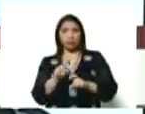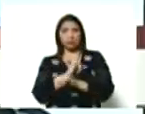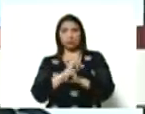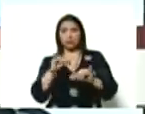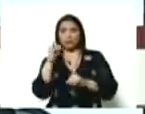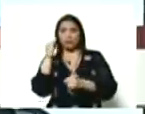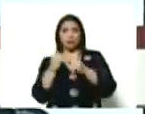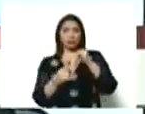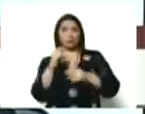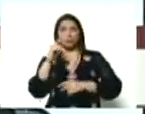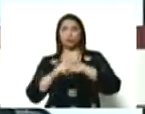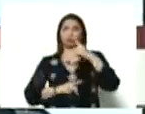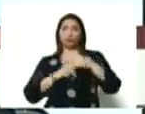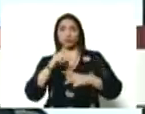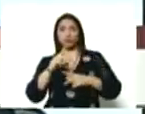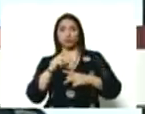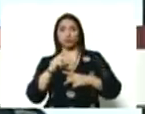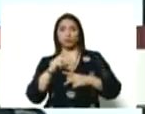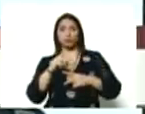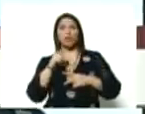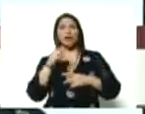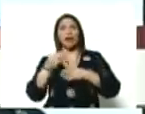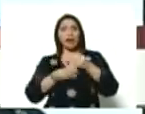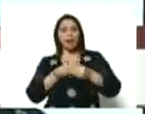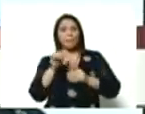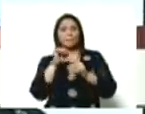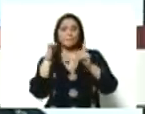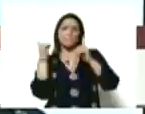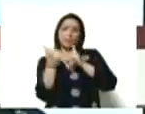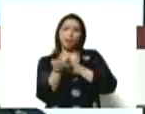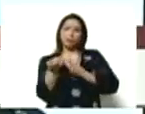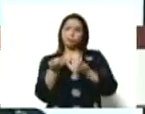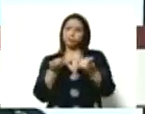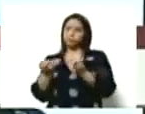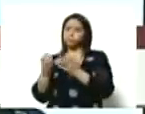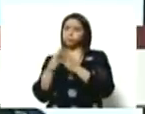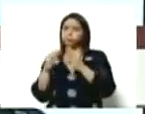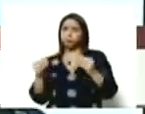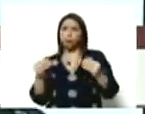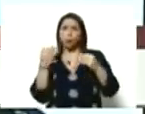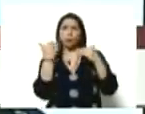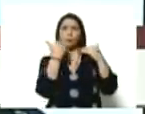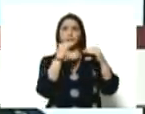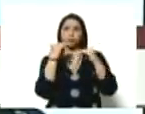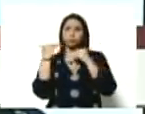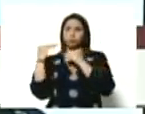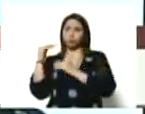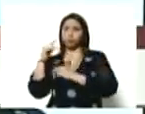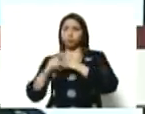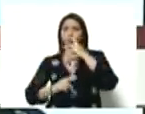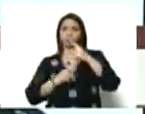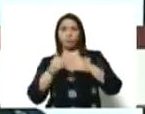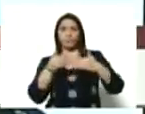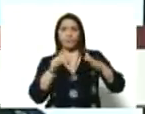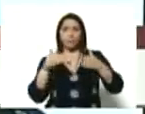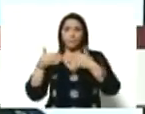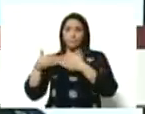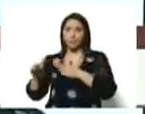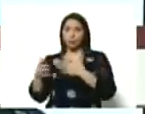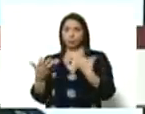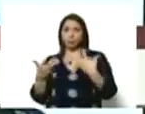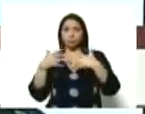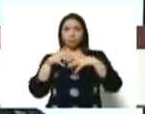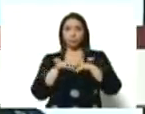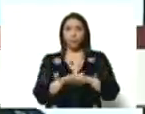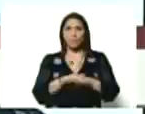producción, es replicar en un ambiente controlado todas las etapas del proceso de votación para garantizar la integridad